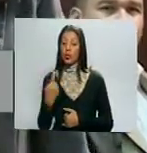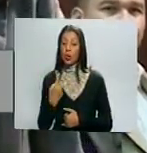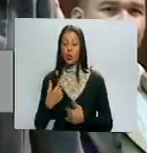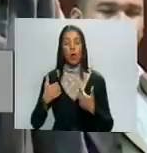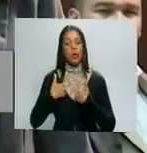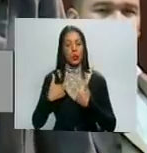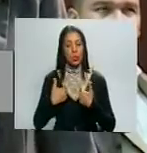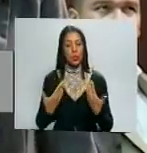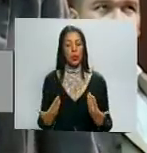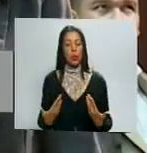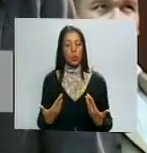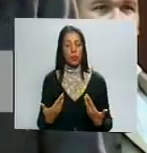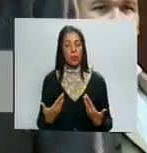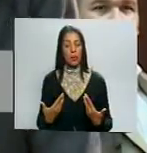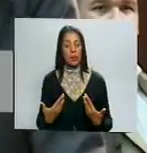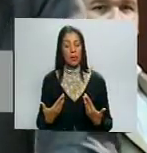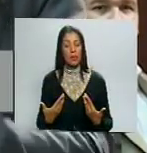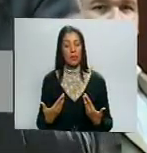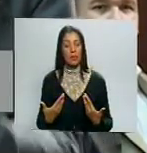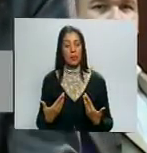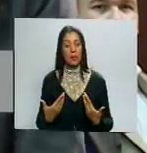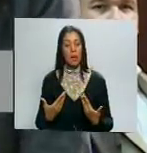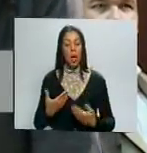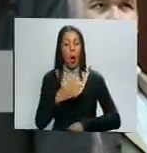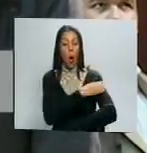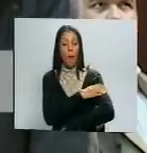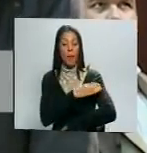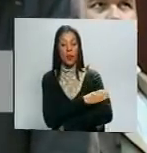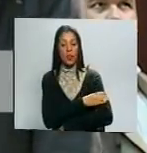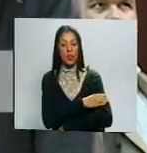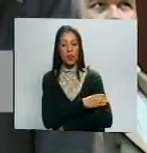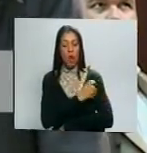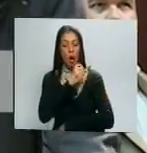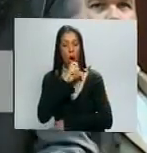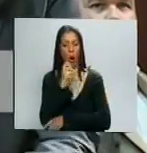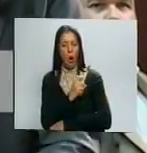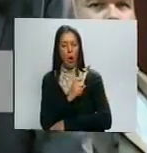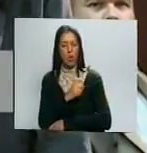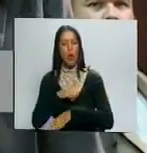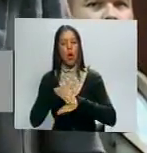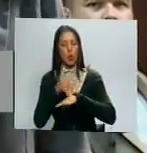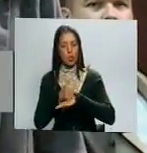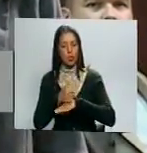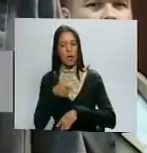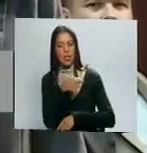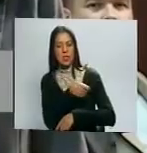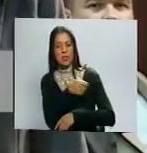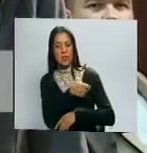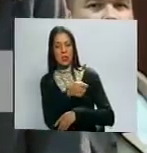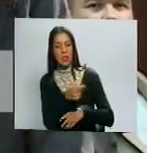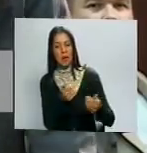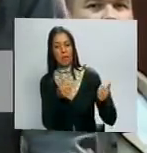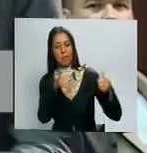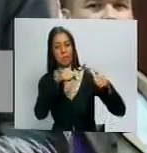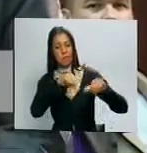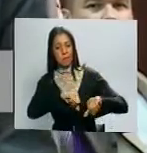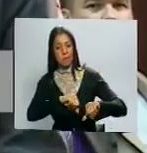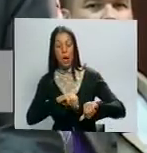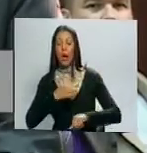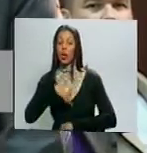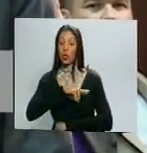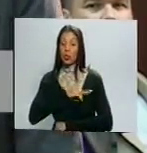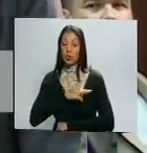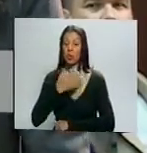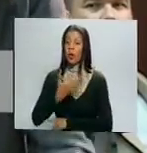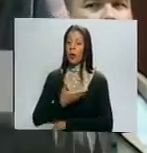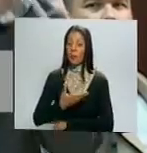como pueblo de esta arremetida brutal de guerra económica. Para nosotros es